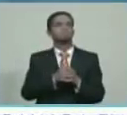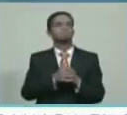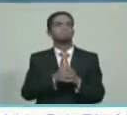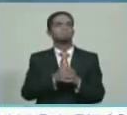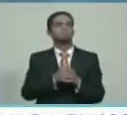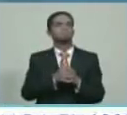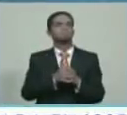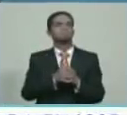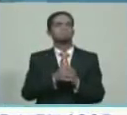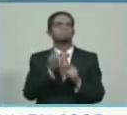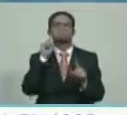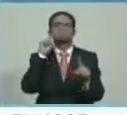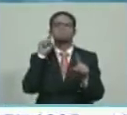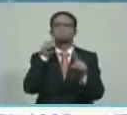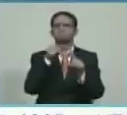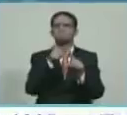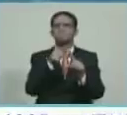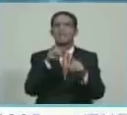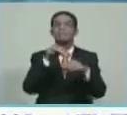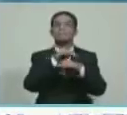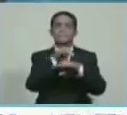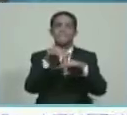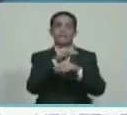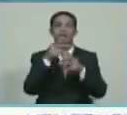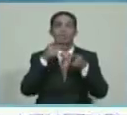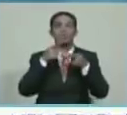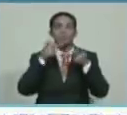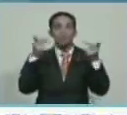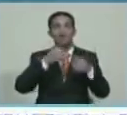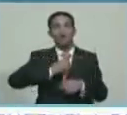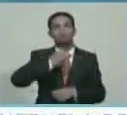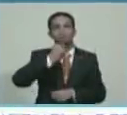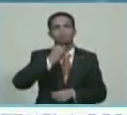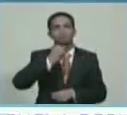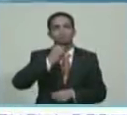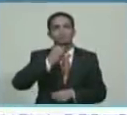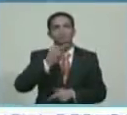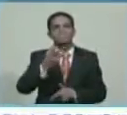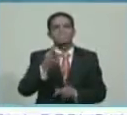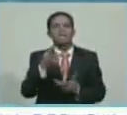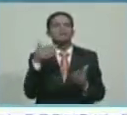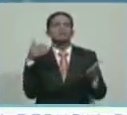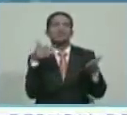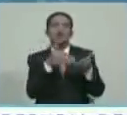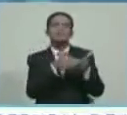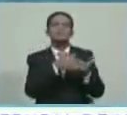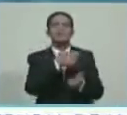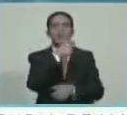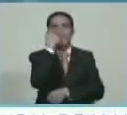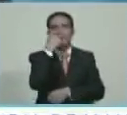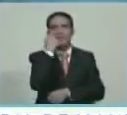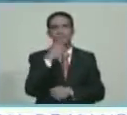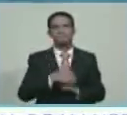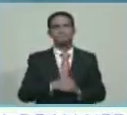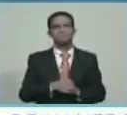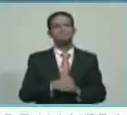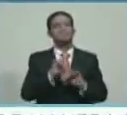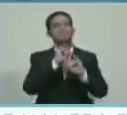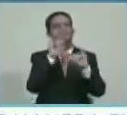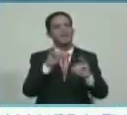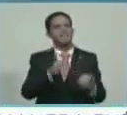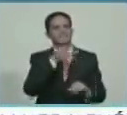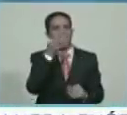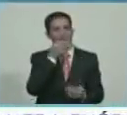a lo que son los propósitos de su ministerio, el Ministerio Público, desde su despacho, contra el narcotráfico. Fiscal, feliz tarde,